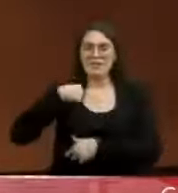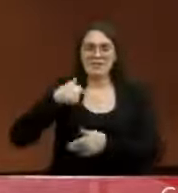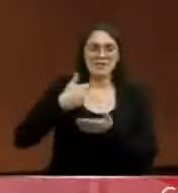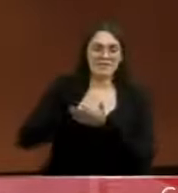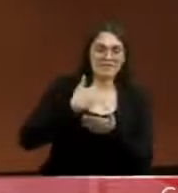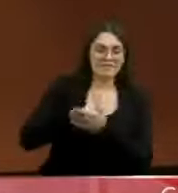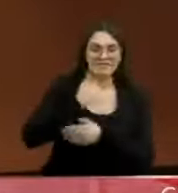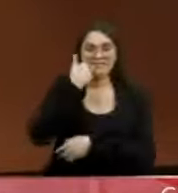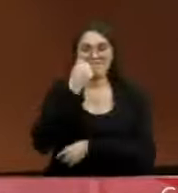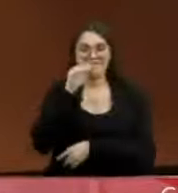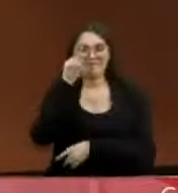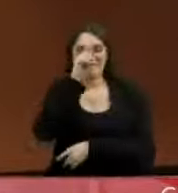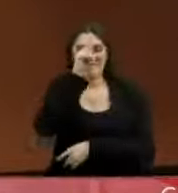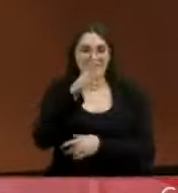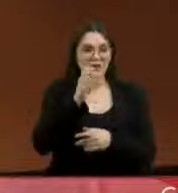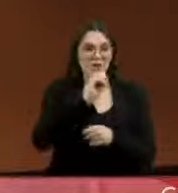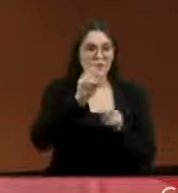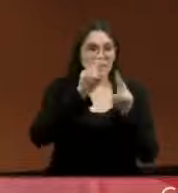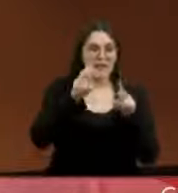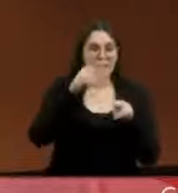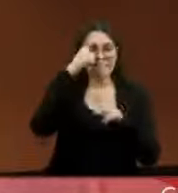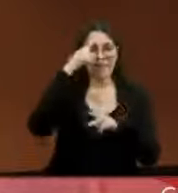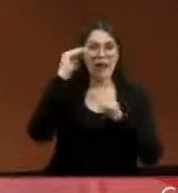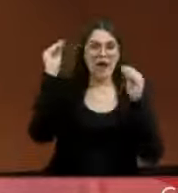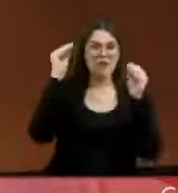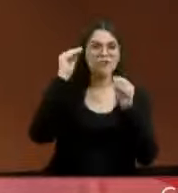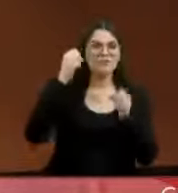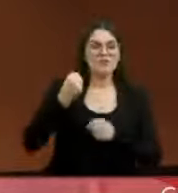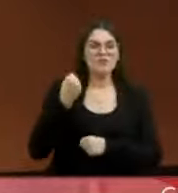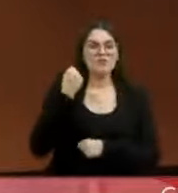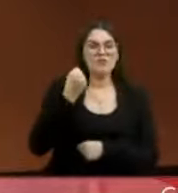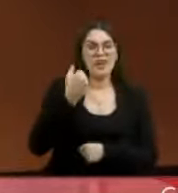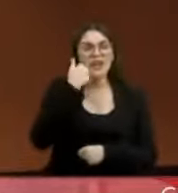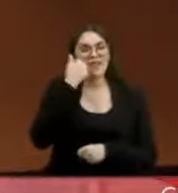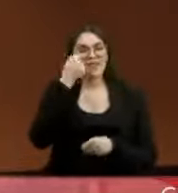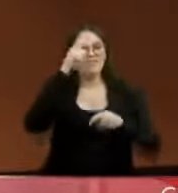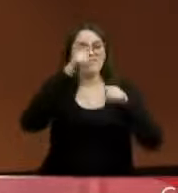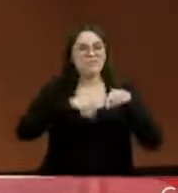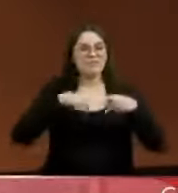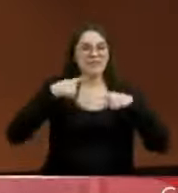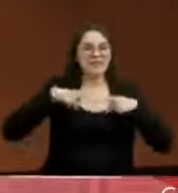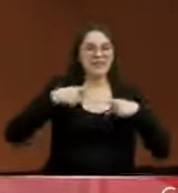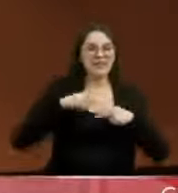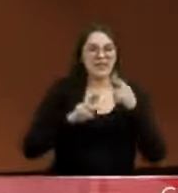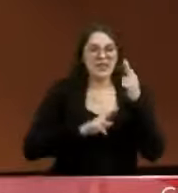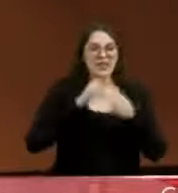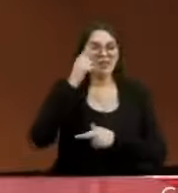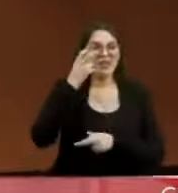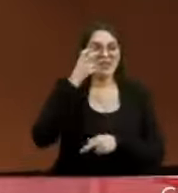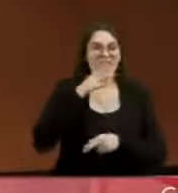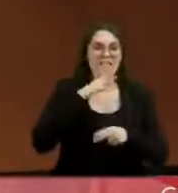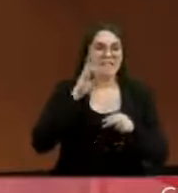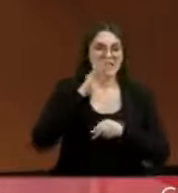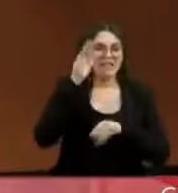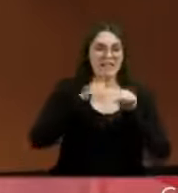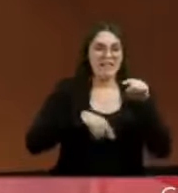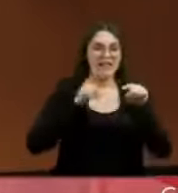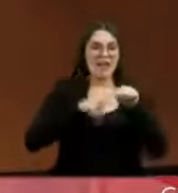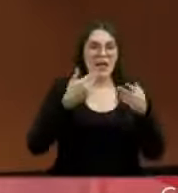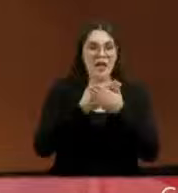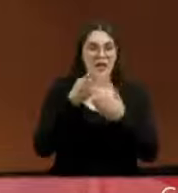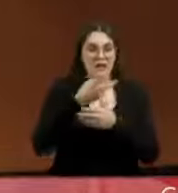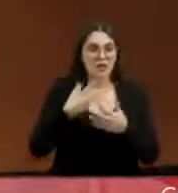podemos sortear campañas de linchamiento y descalificaciones, y con esta firmeza